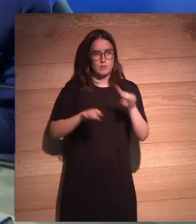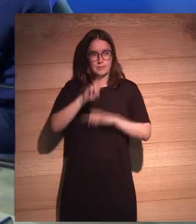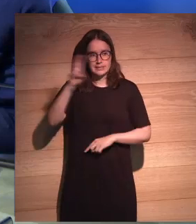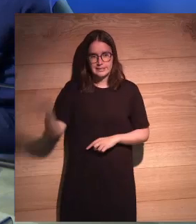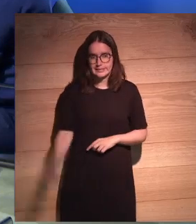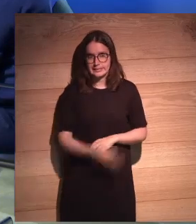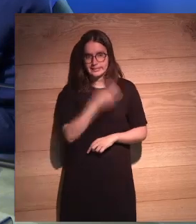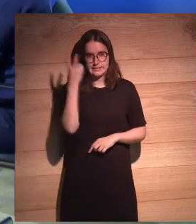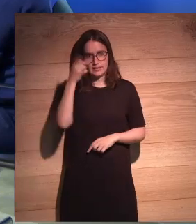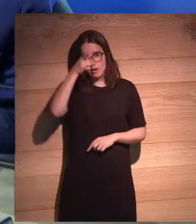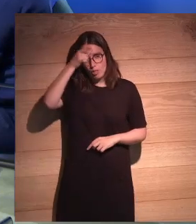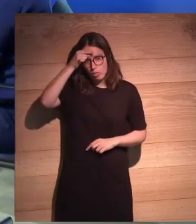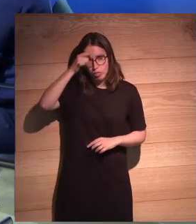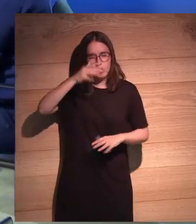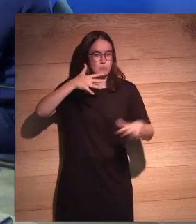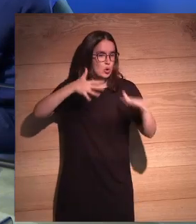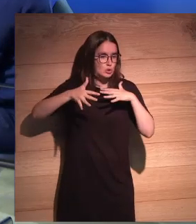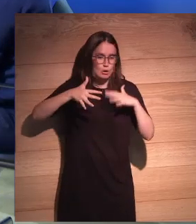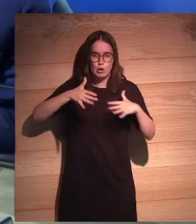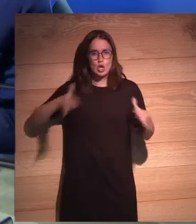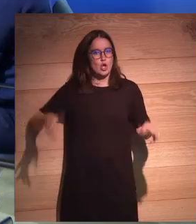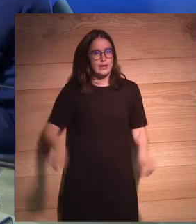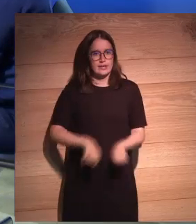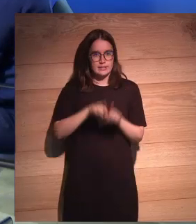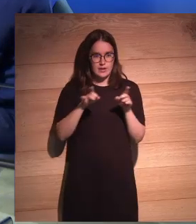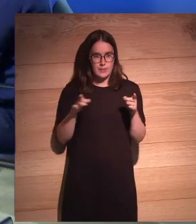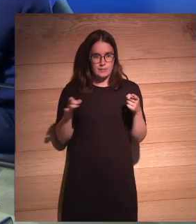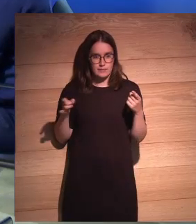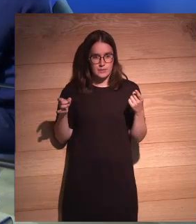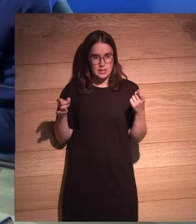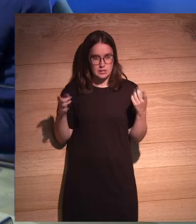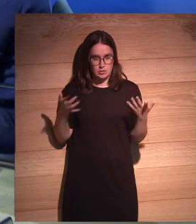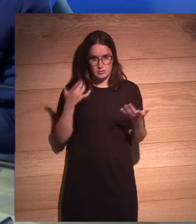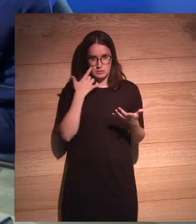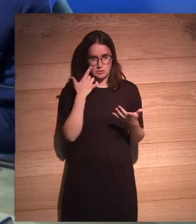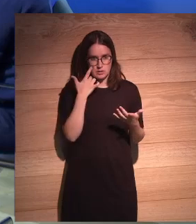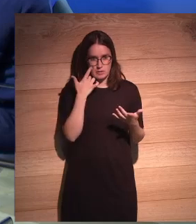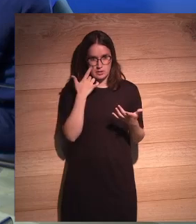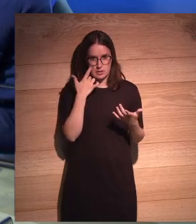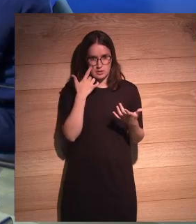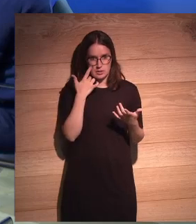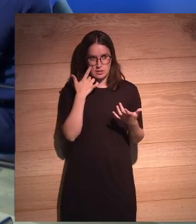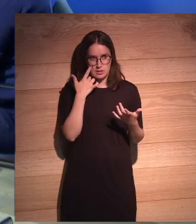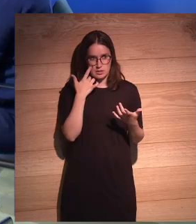de déficit motóricos, lo que sea. Vamos a ver.